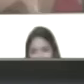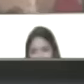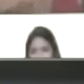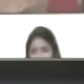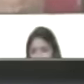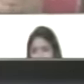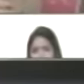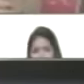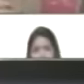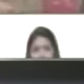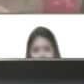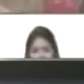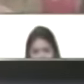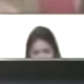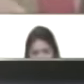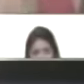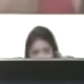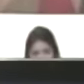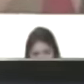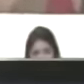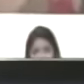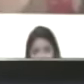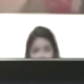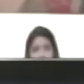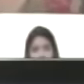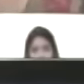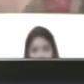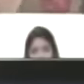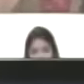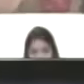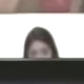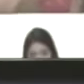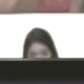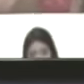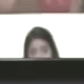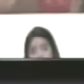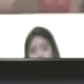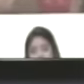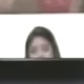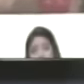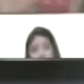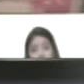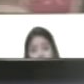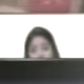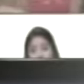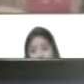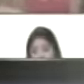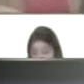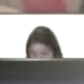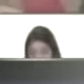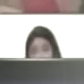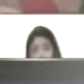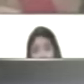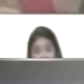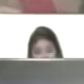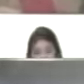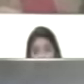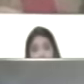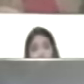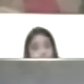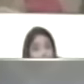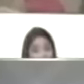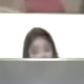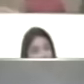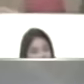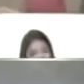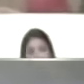canchas del internado judicial de Rodeo 2. Fuimos con los representantes de los medios de comunicación que me acompañan. Dimos un